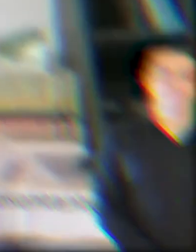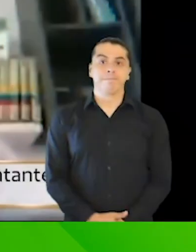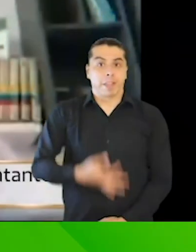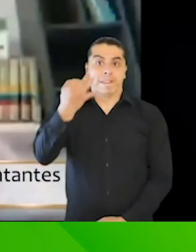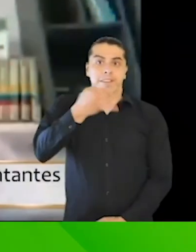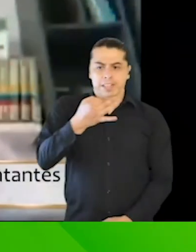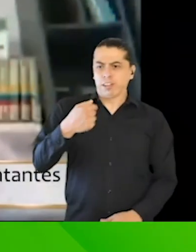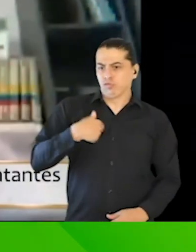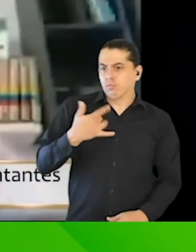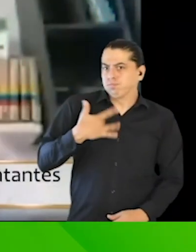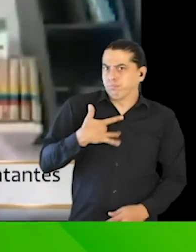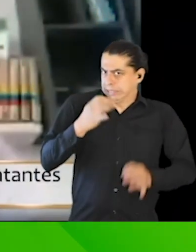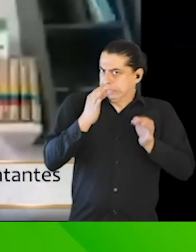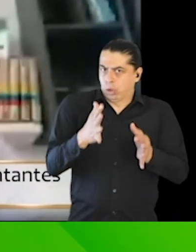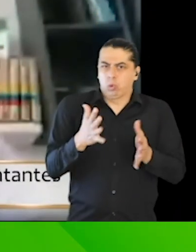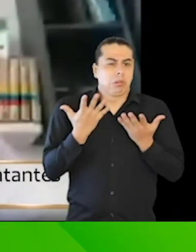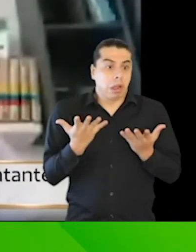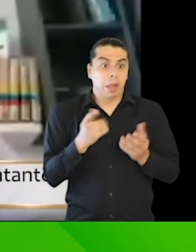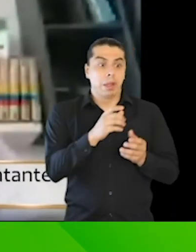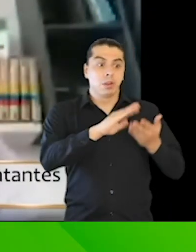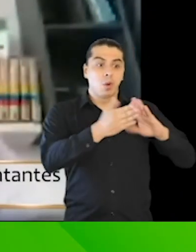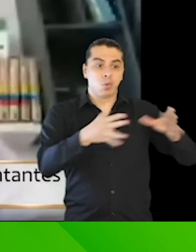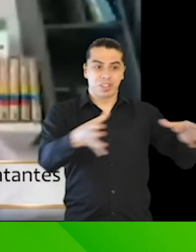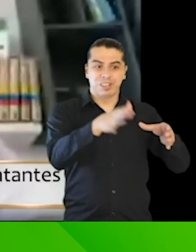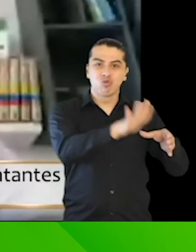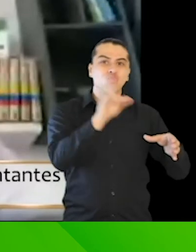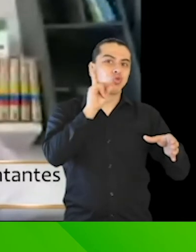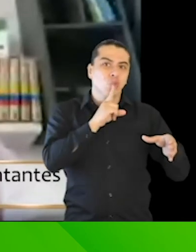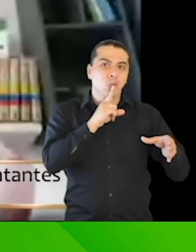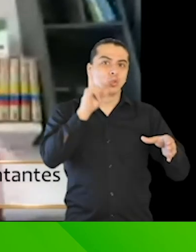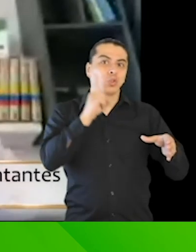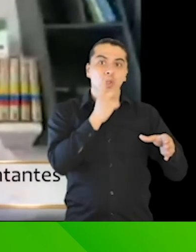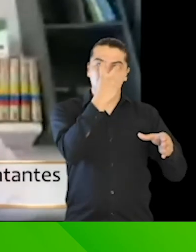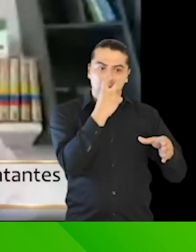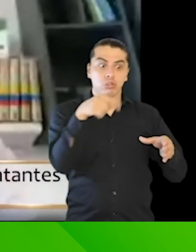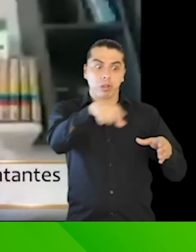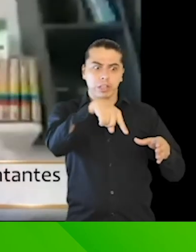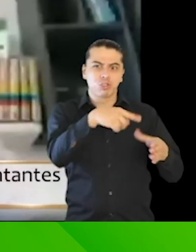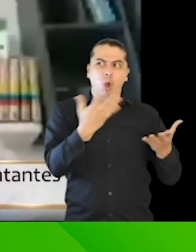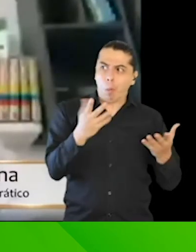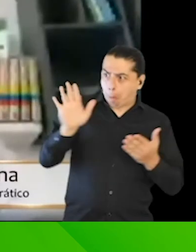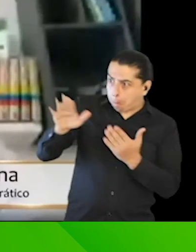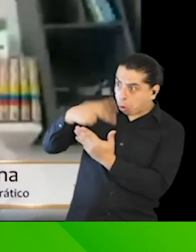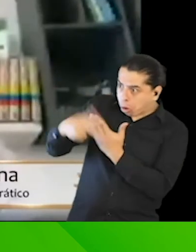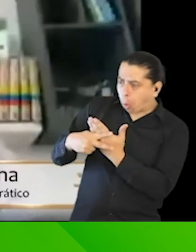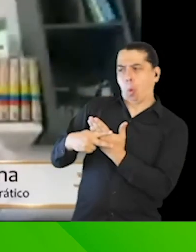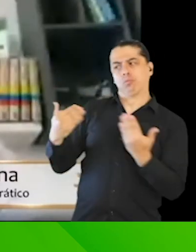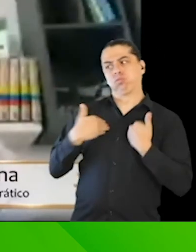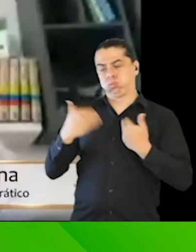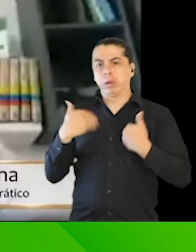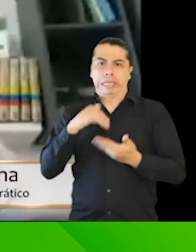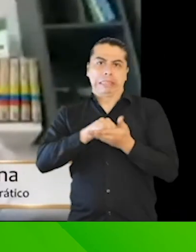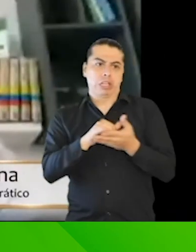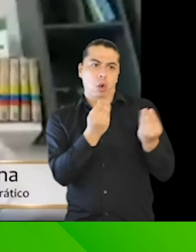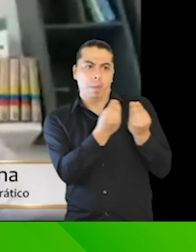Y de verdad que estoy seguro que la comunidad de sordos y sordociegos del país va a estar muy contenta con este proyecto y felicitar a mi compañero,